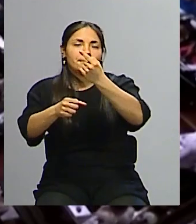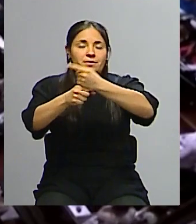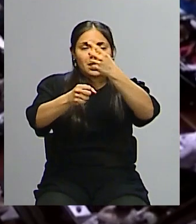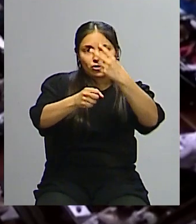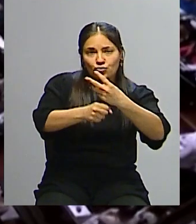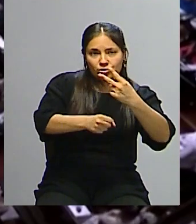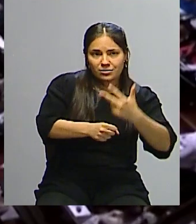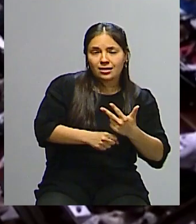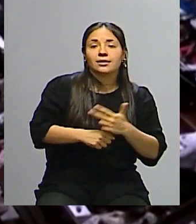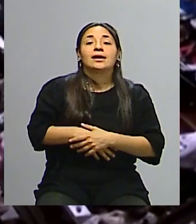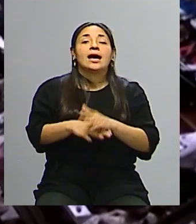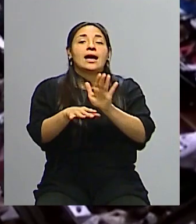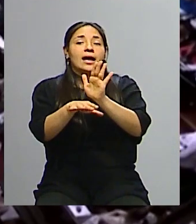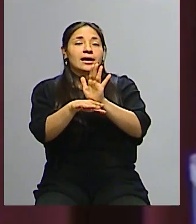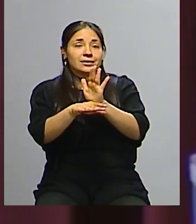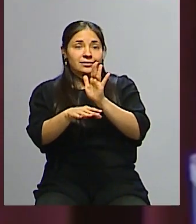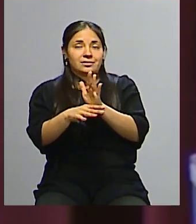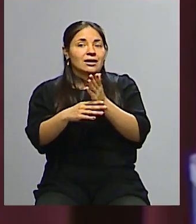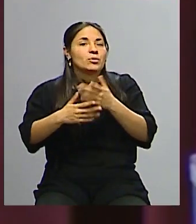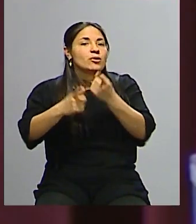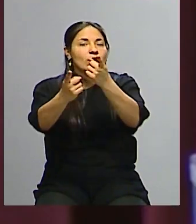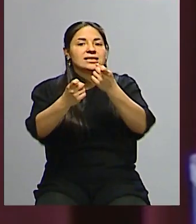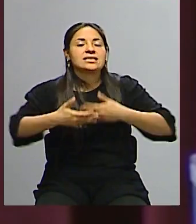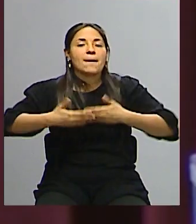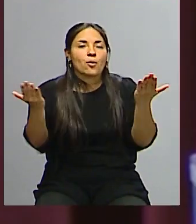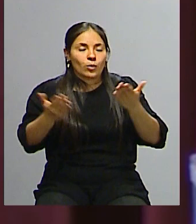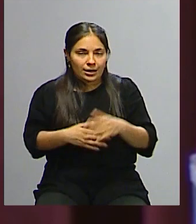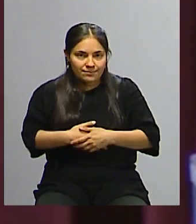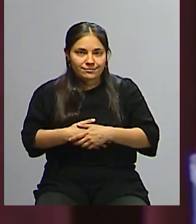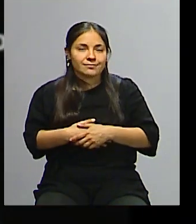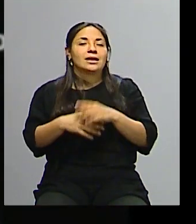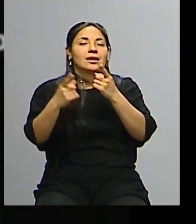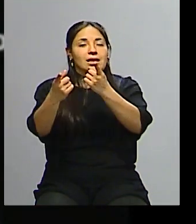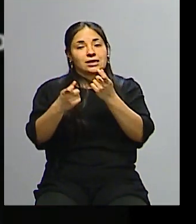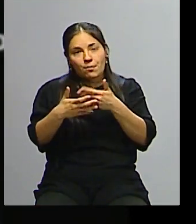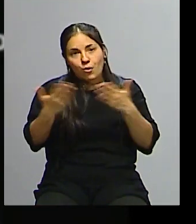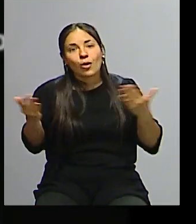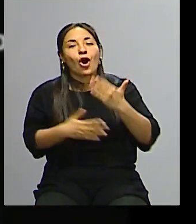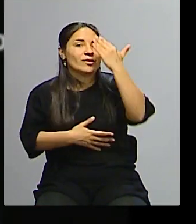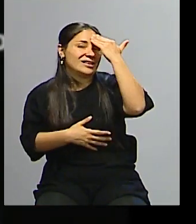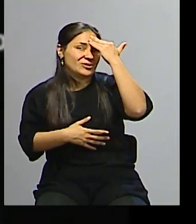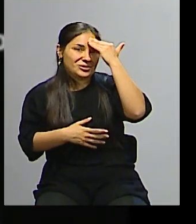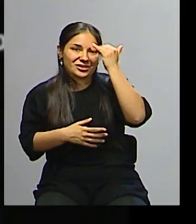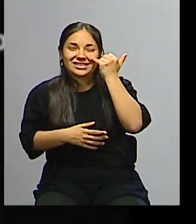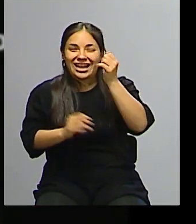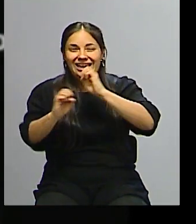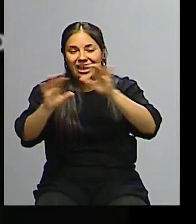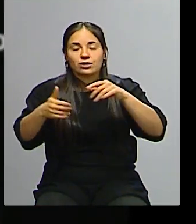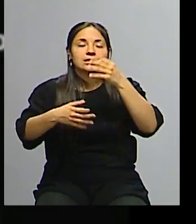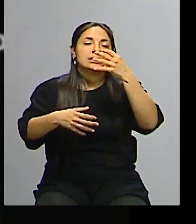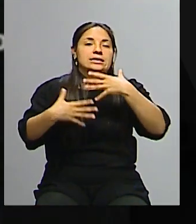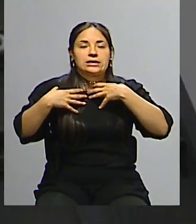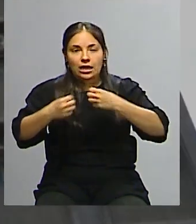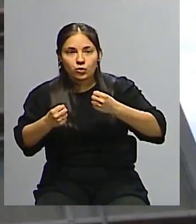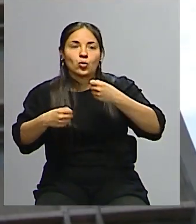que representan una necesidad pública. Una necesidad pública que está garantizada en la Constitución, ¿no? Claro. Salud, educación,